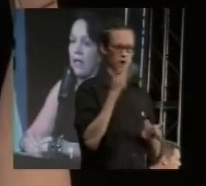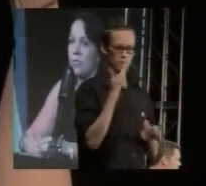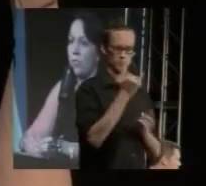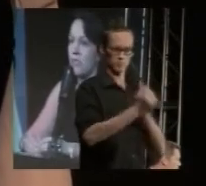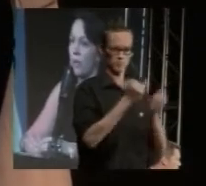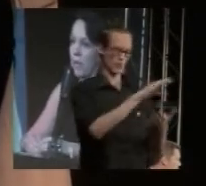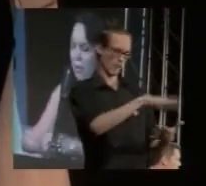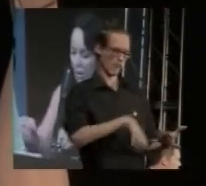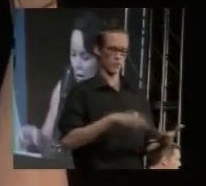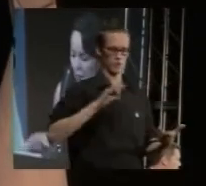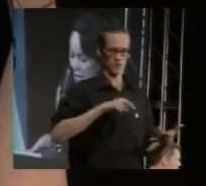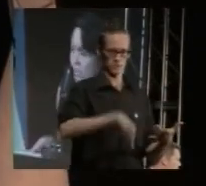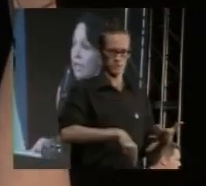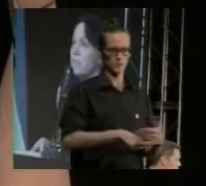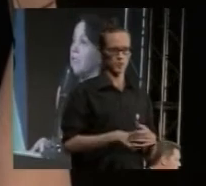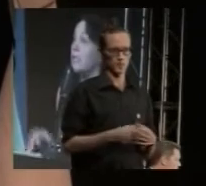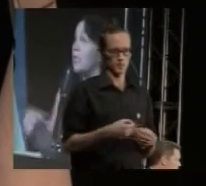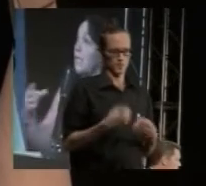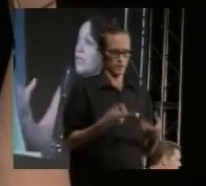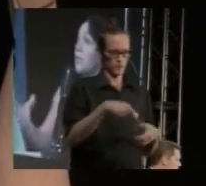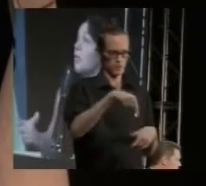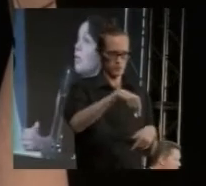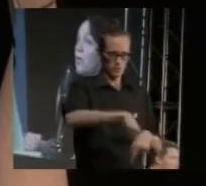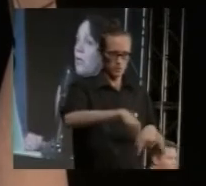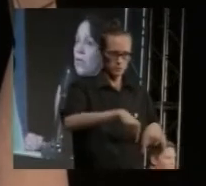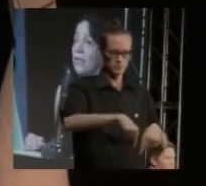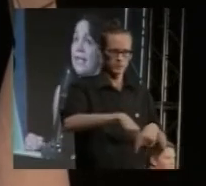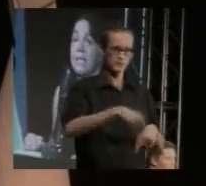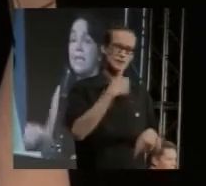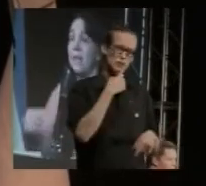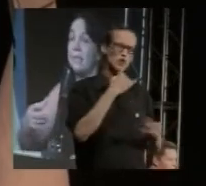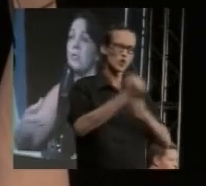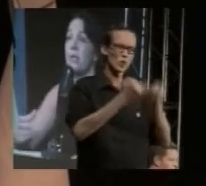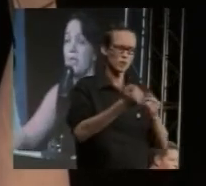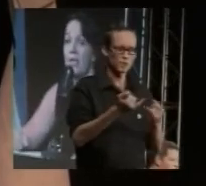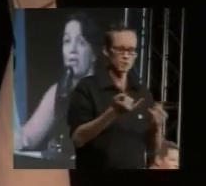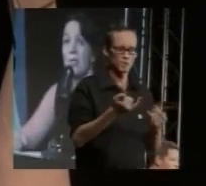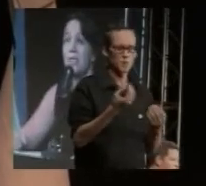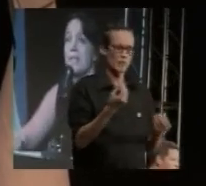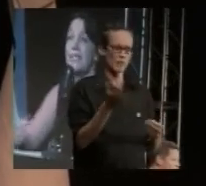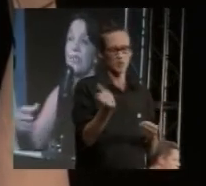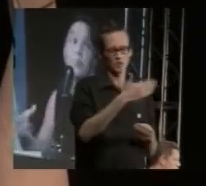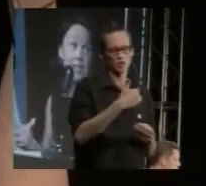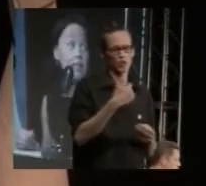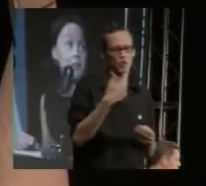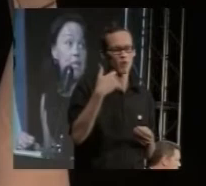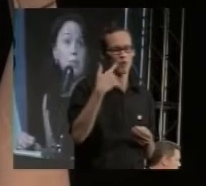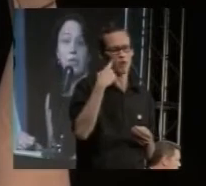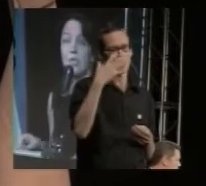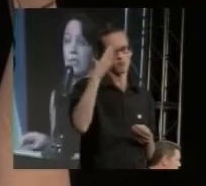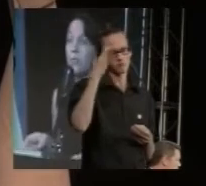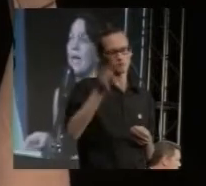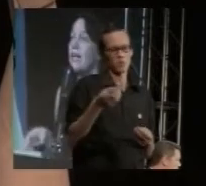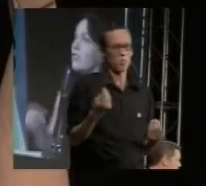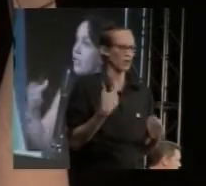en su informe anual. Por eso, en este momento, y esto lo quiero transmitir para que más o menos todos estén al tanto de por qué esta nueva disposición